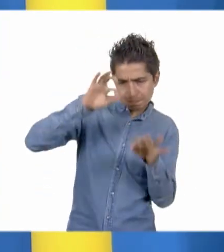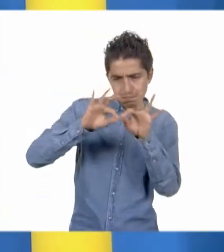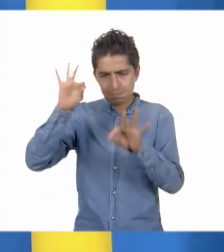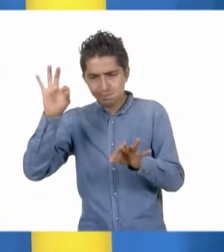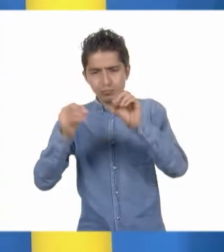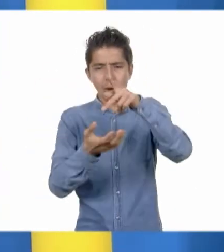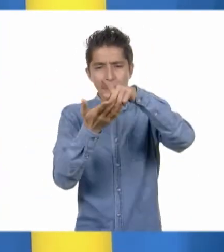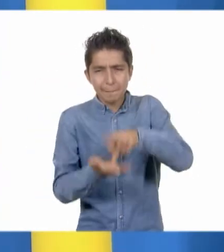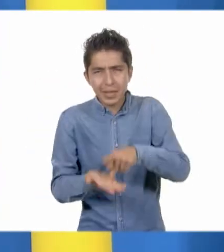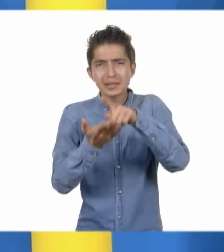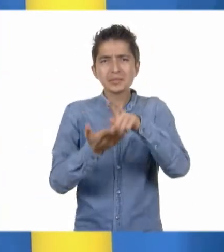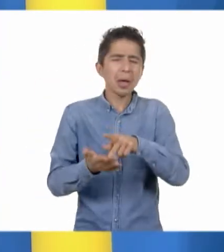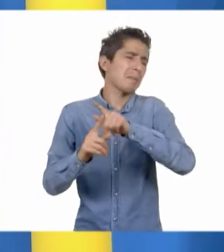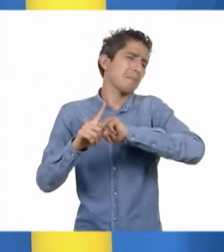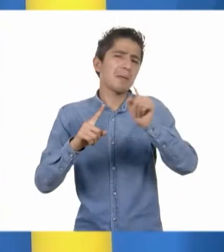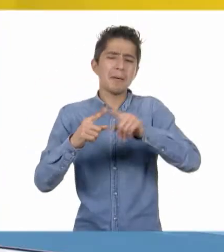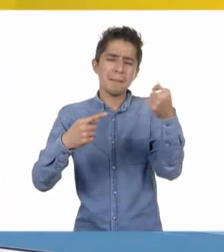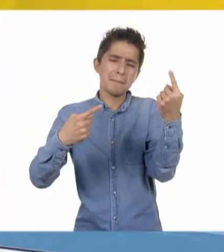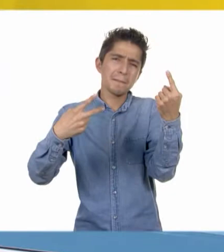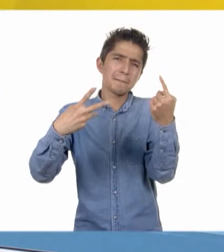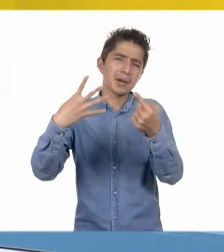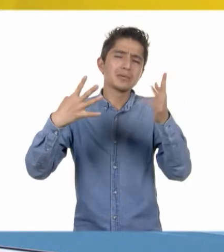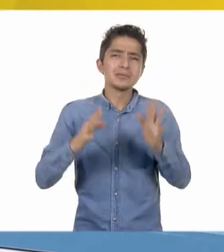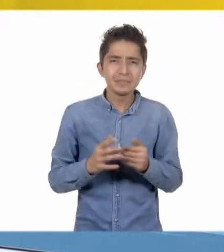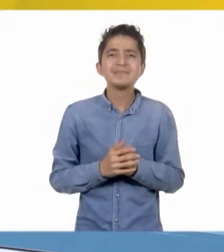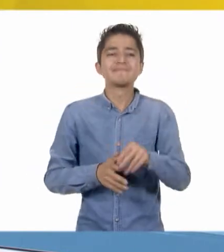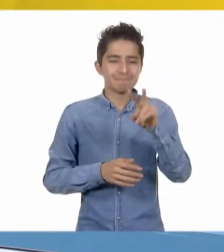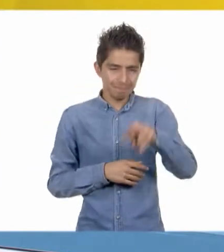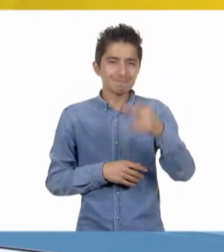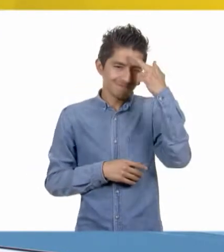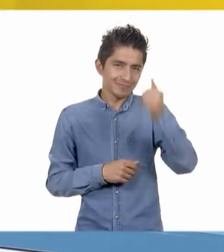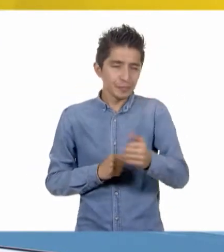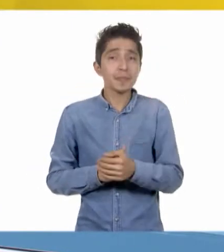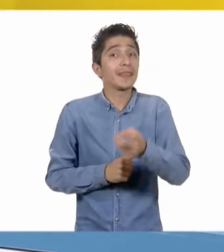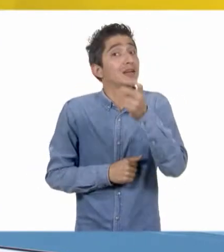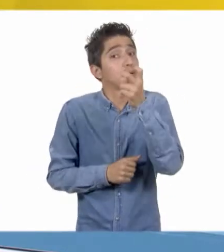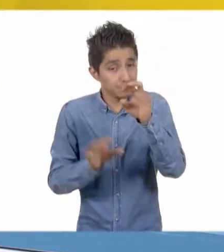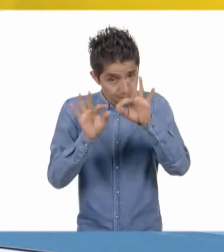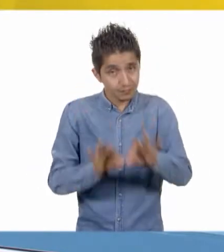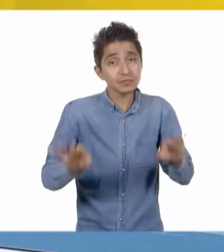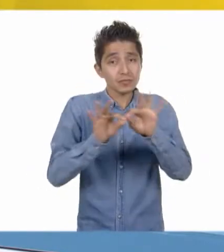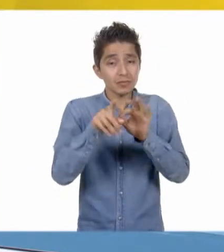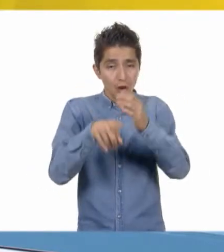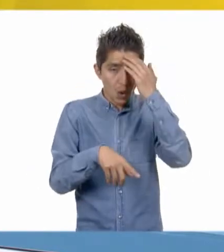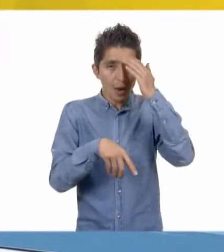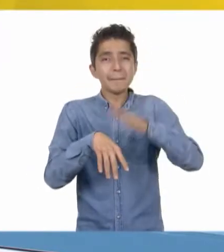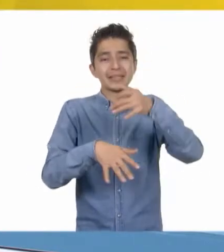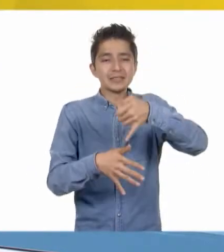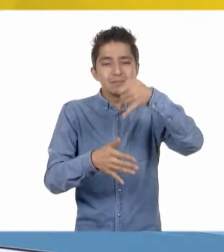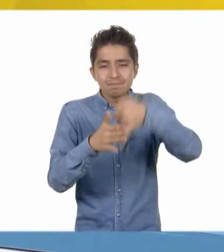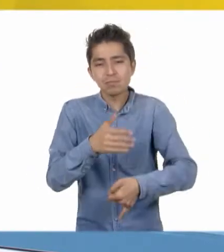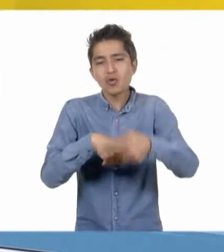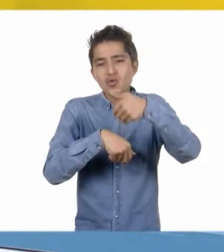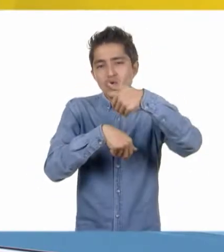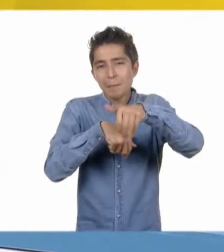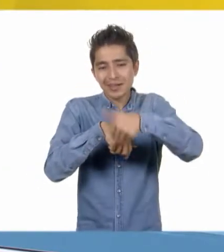pesamos algo, y así los podríamos seguir. Exactamente, María. Por ello es importante conocer un poco más sobre estos números